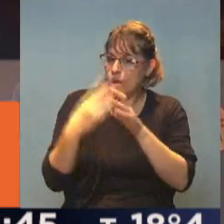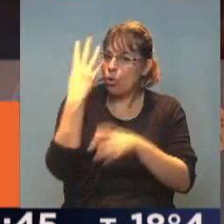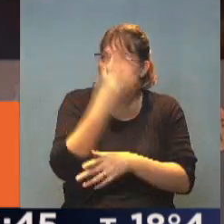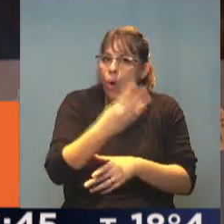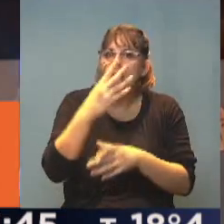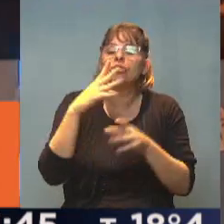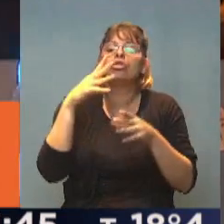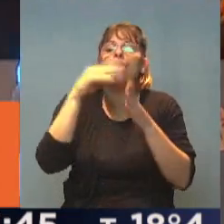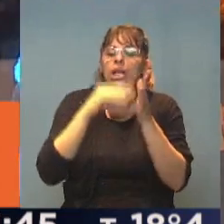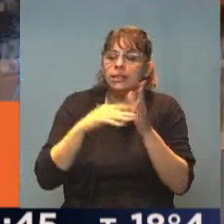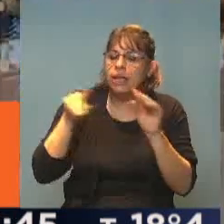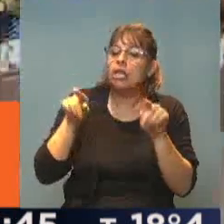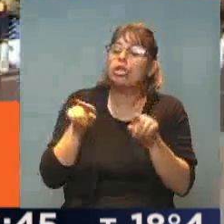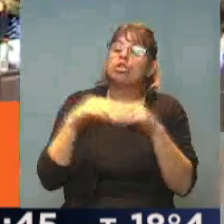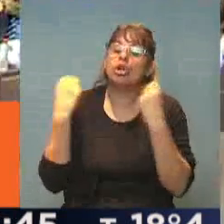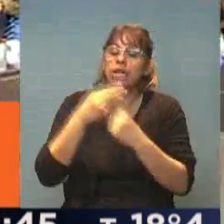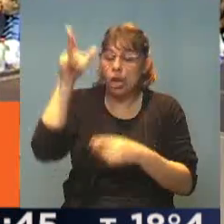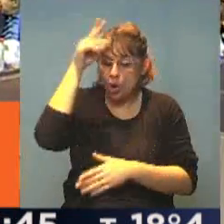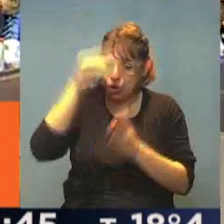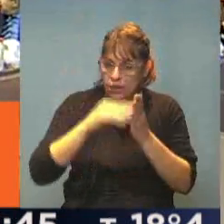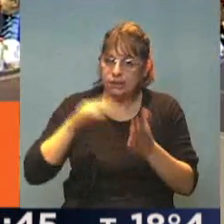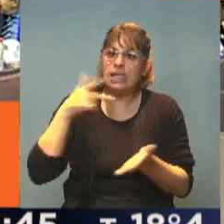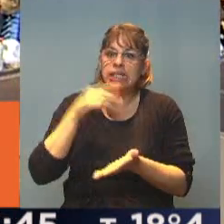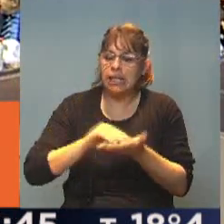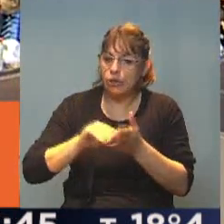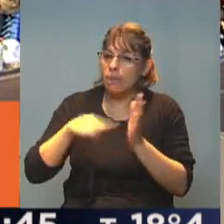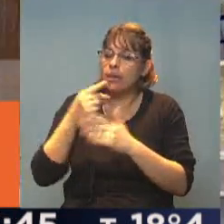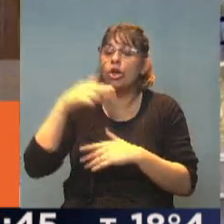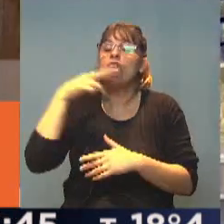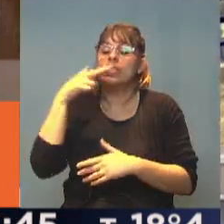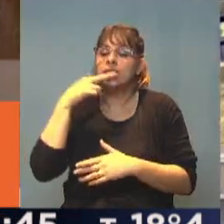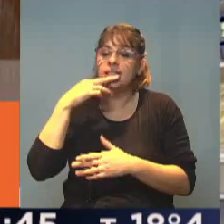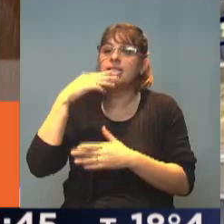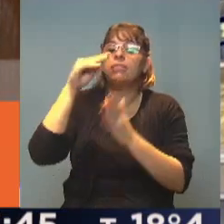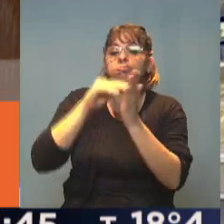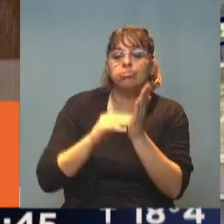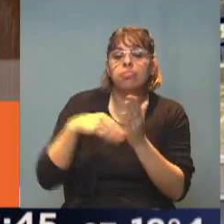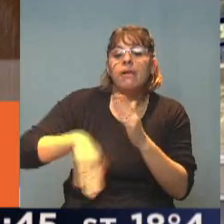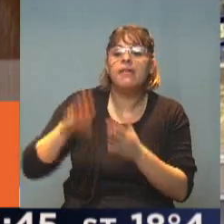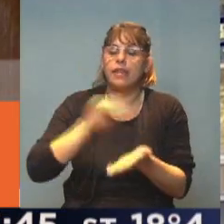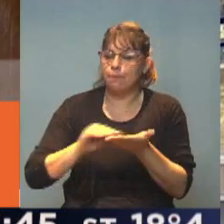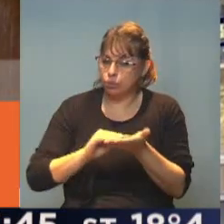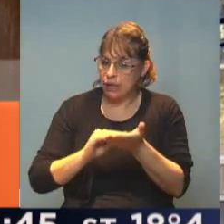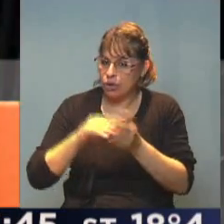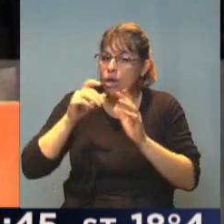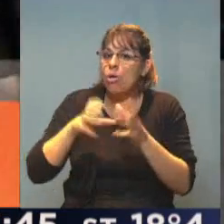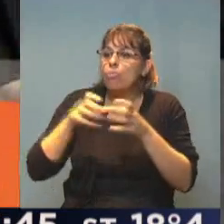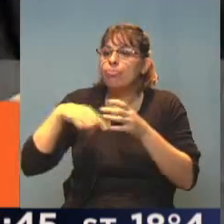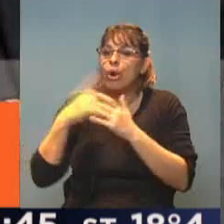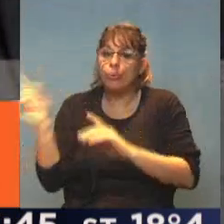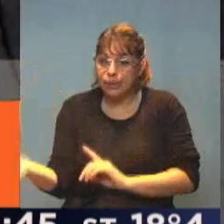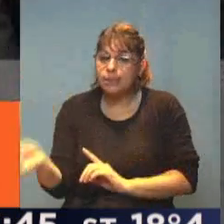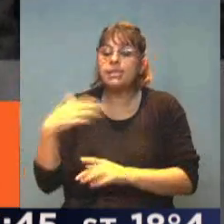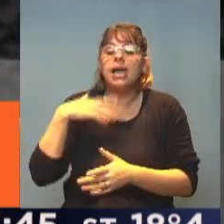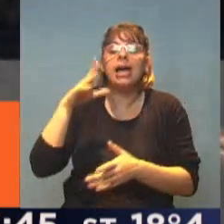ocho listas de senadores nacionales y 17 de las 24 nóminas de diputados así por la provincia de buenos aires